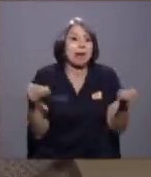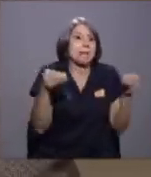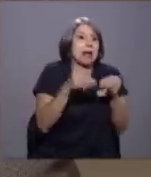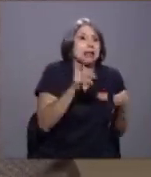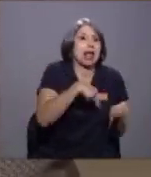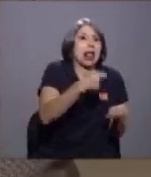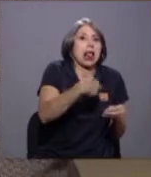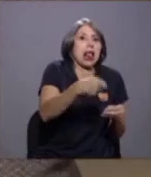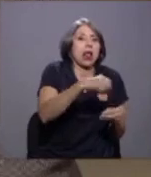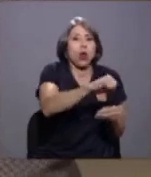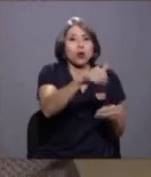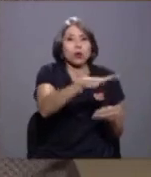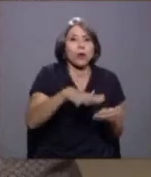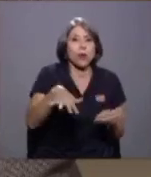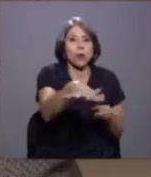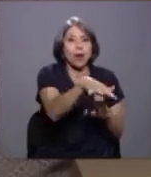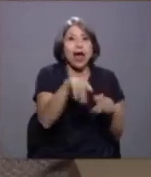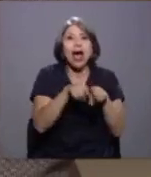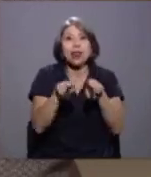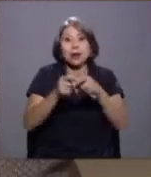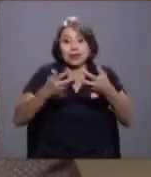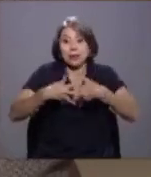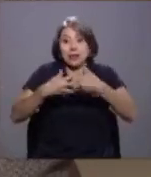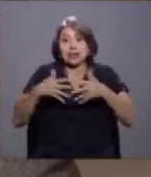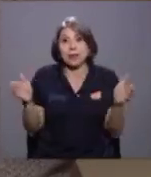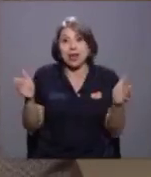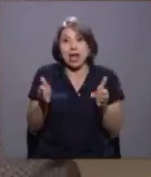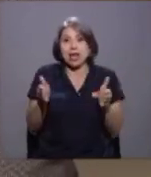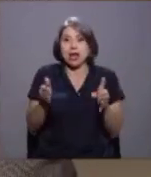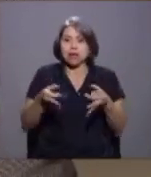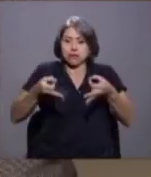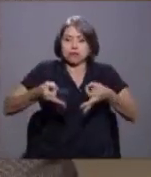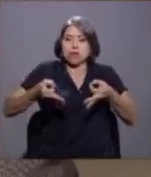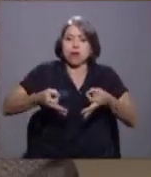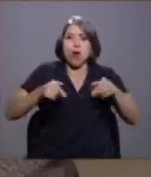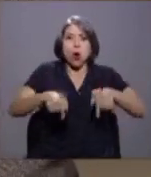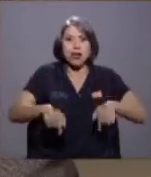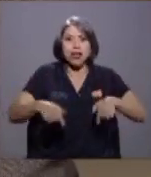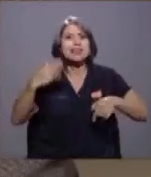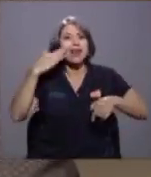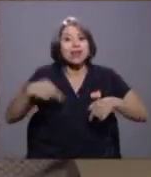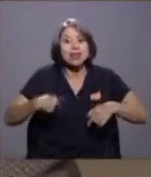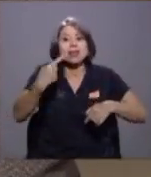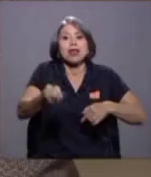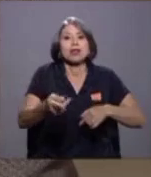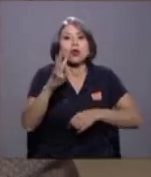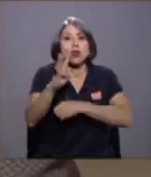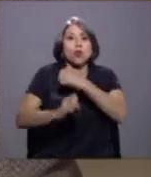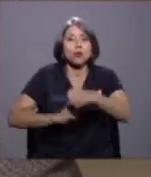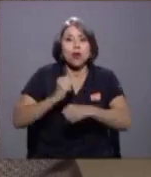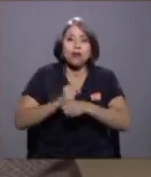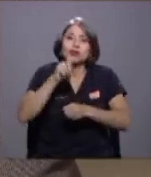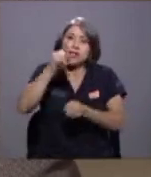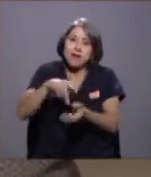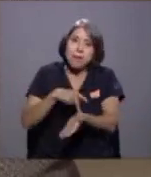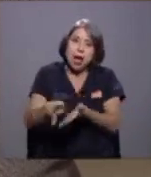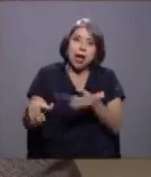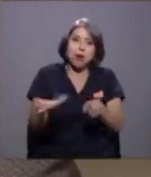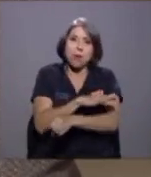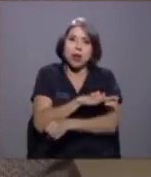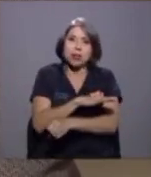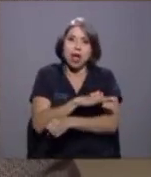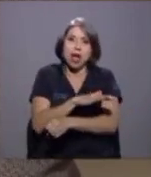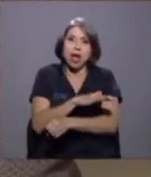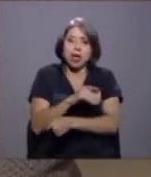la pequeña empresa que decide formalizarse hoy sabe que dentro de 4 o 5 años le toca pagar la cuota completa. Y la